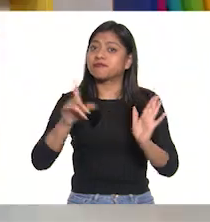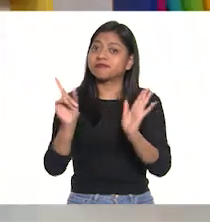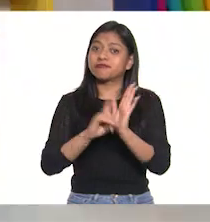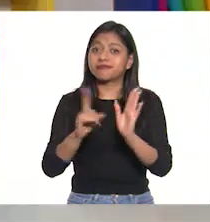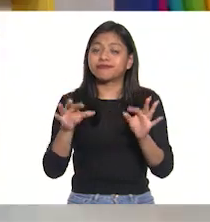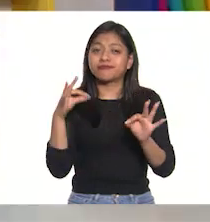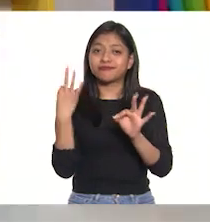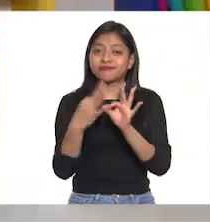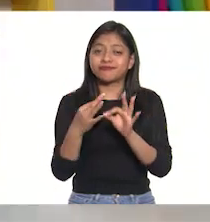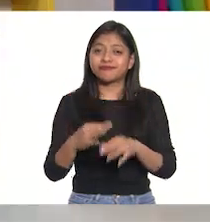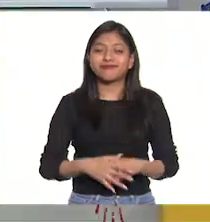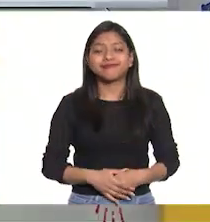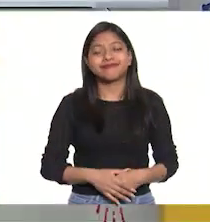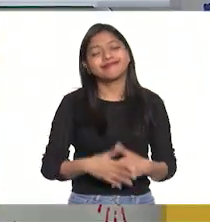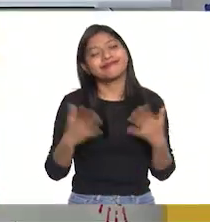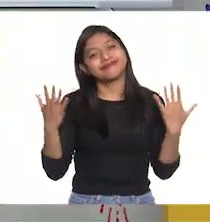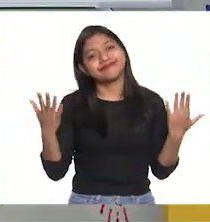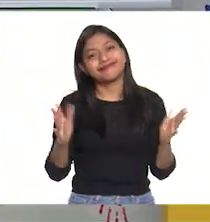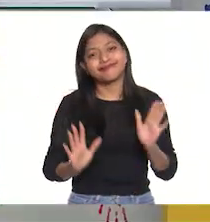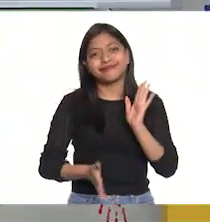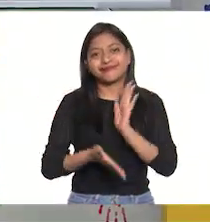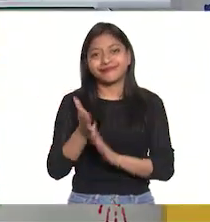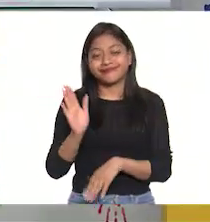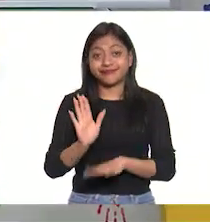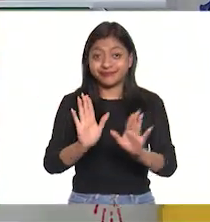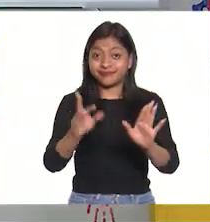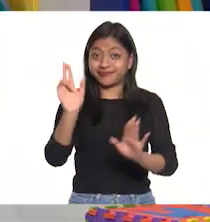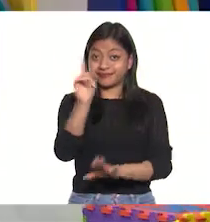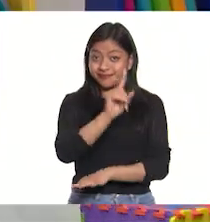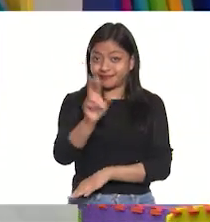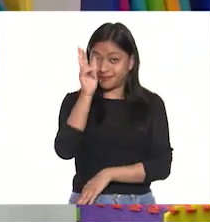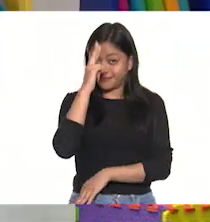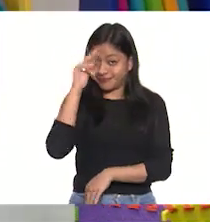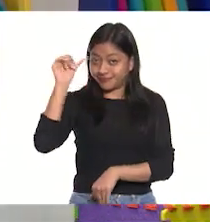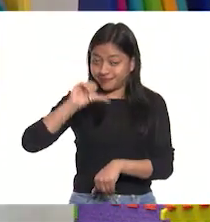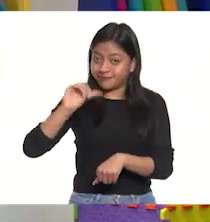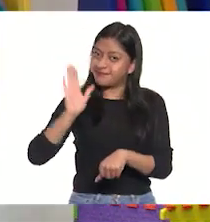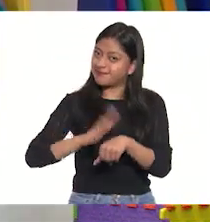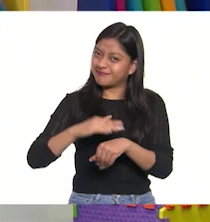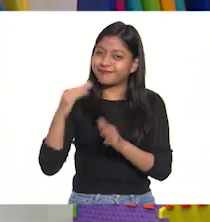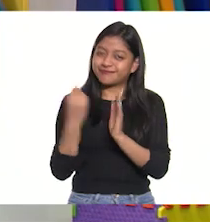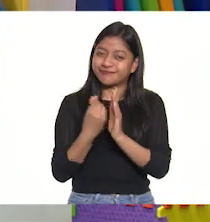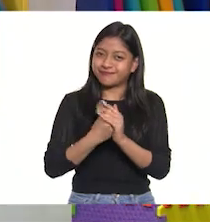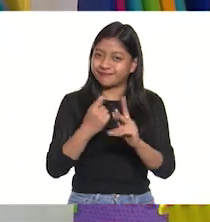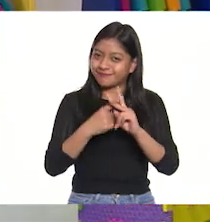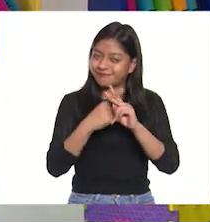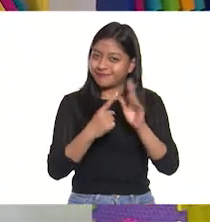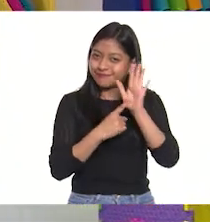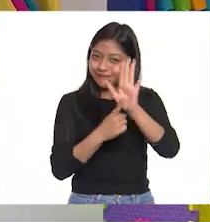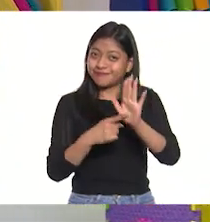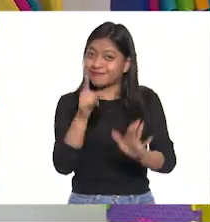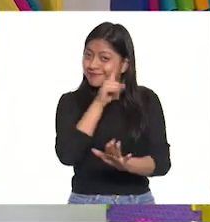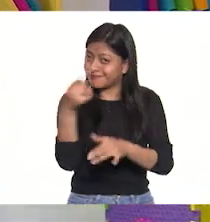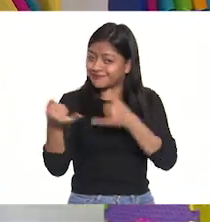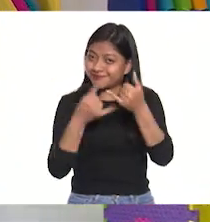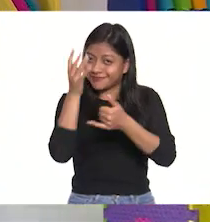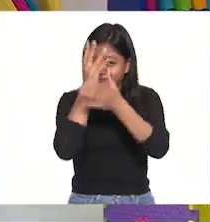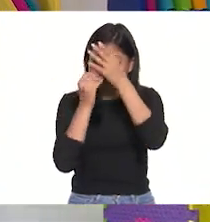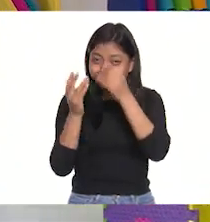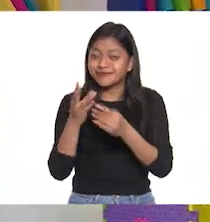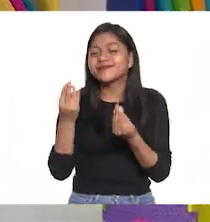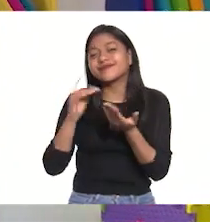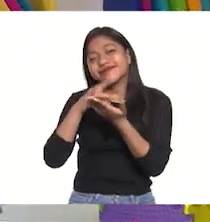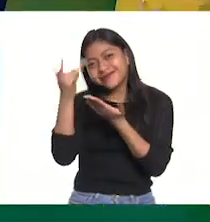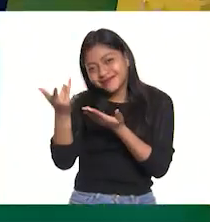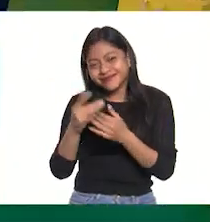acabó. Ya nos vamos. Pero bueno, recuerden que tenemos más clases de matemáticas y que vamos a seguir jugando y aprendiendo. Muchas